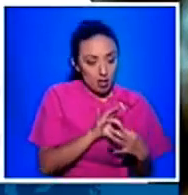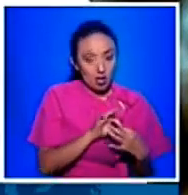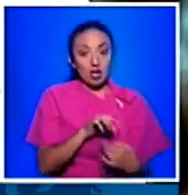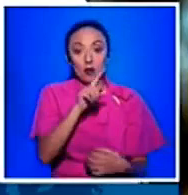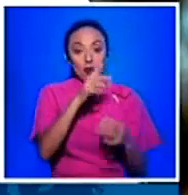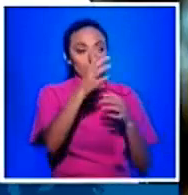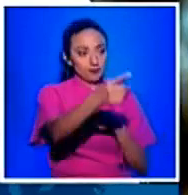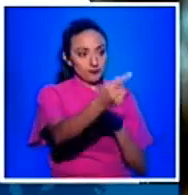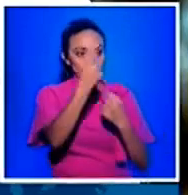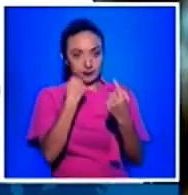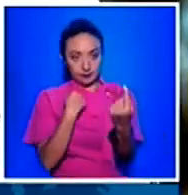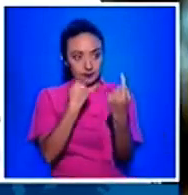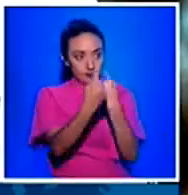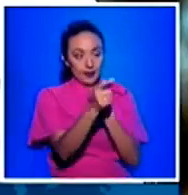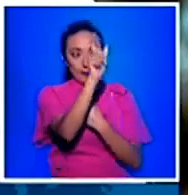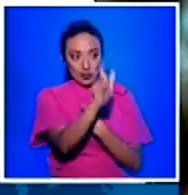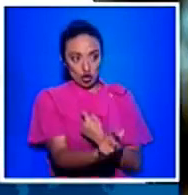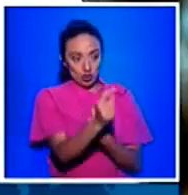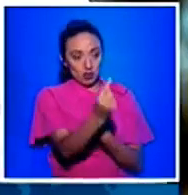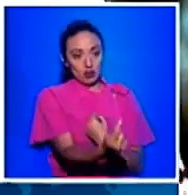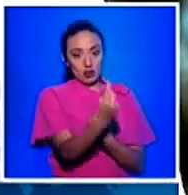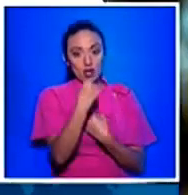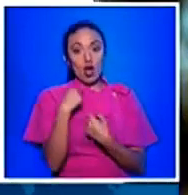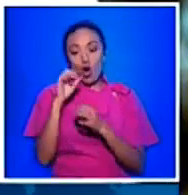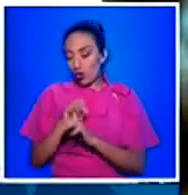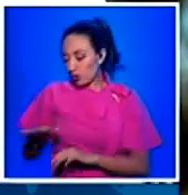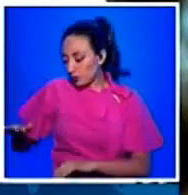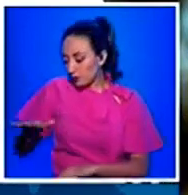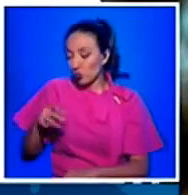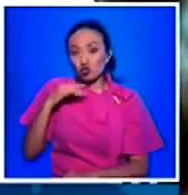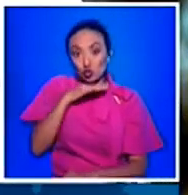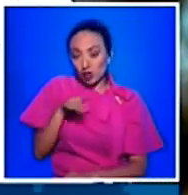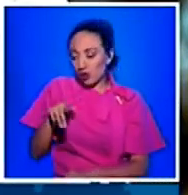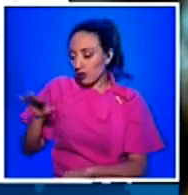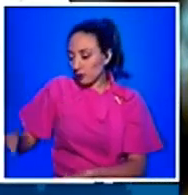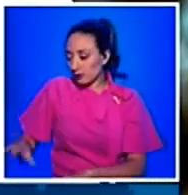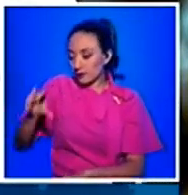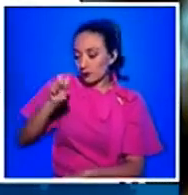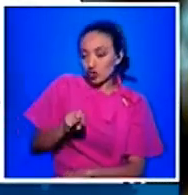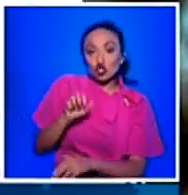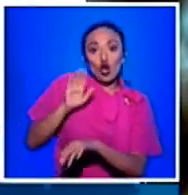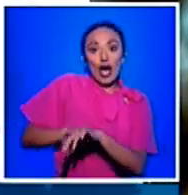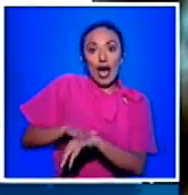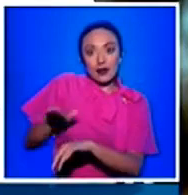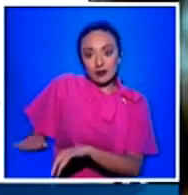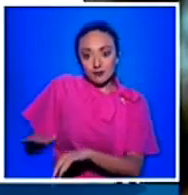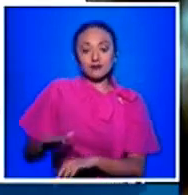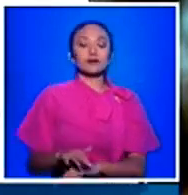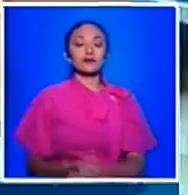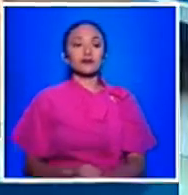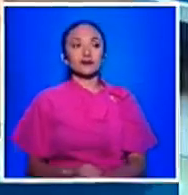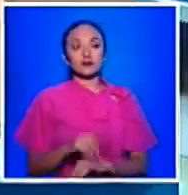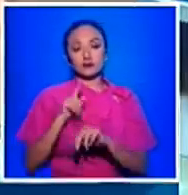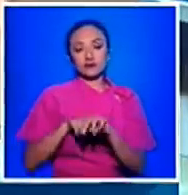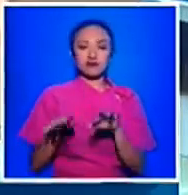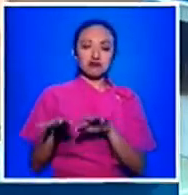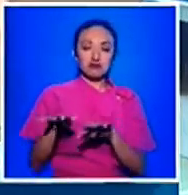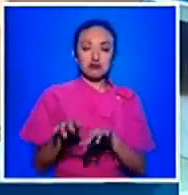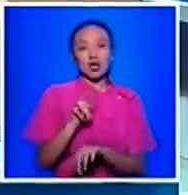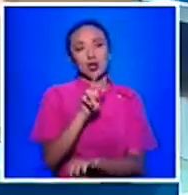virus se transmite de persona a persona o el yo topar una superficie que esté contaminada por el virus. Normalmente el periodo de ventana es de